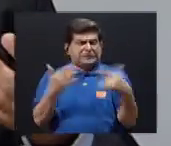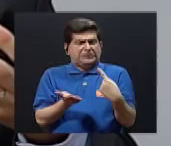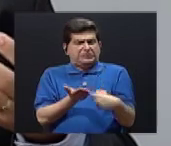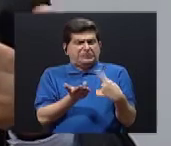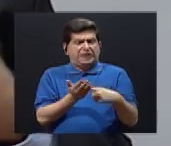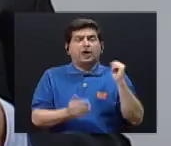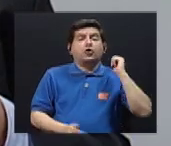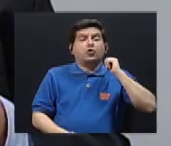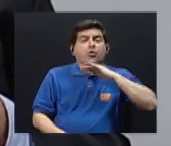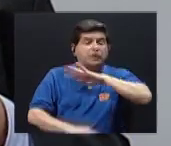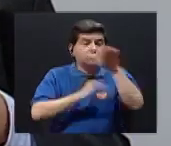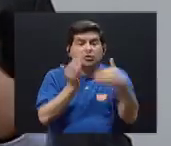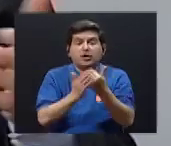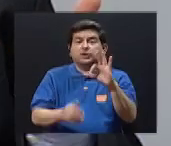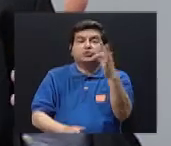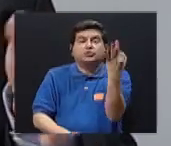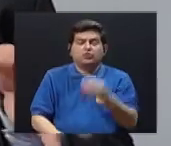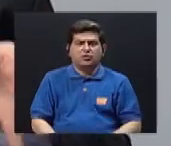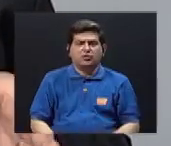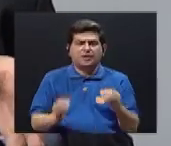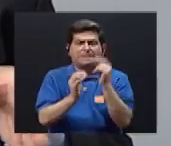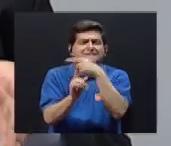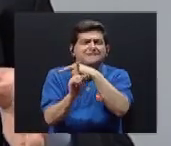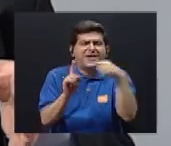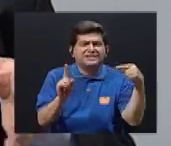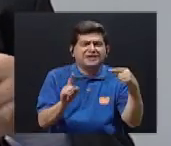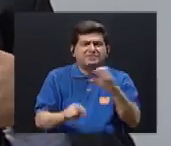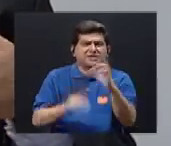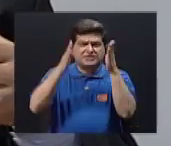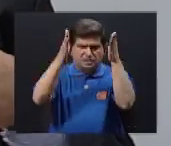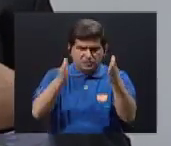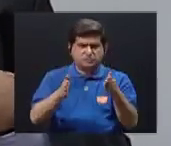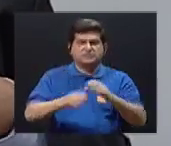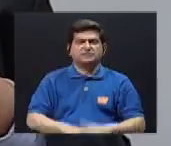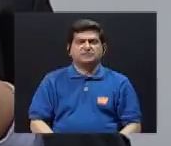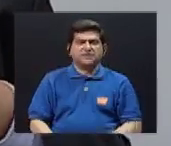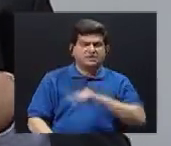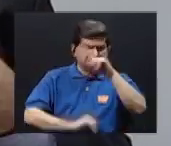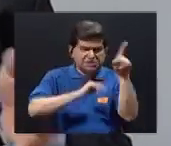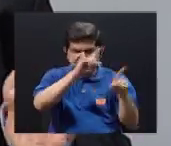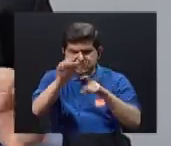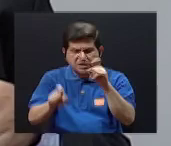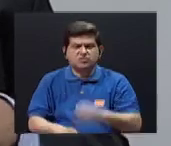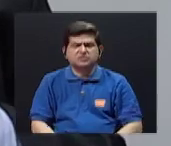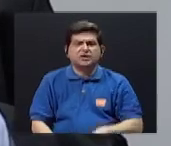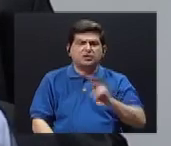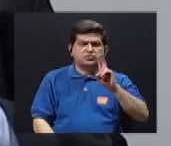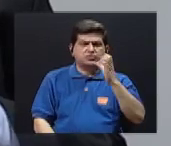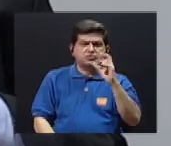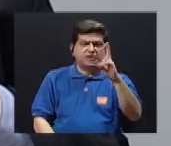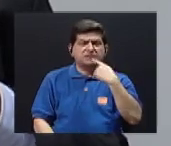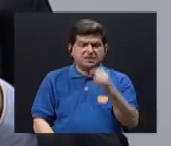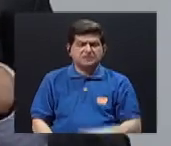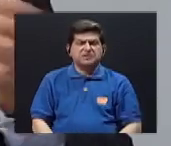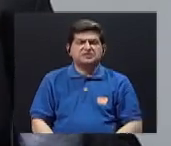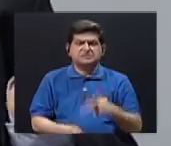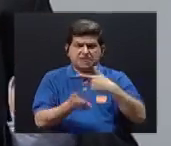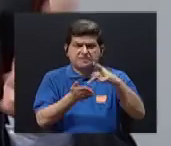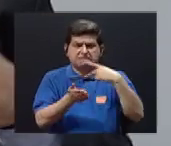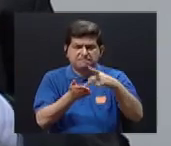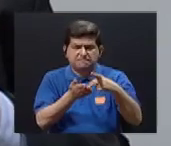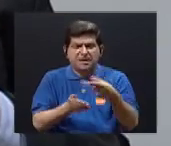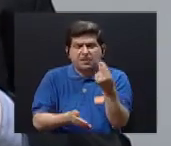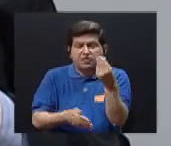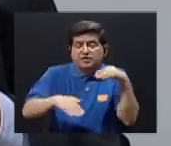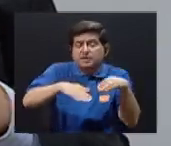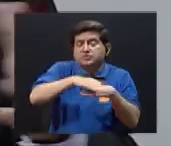bien álgidos como el tema de la corrupción a todo nivel. Más de la mitad de los costarricenses encuestados por la UCR dicen que han sobornado un